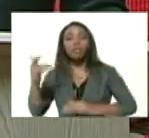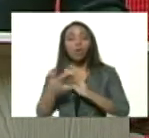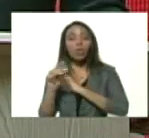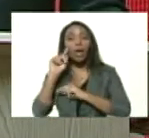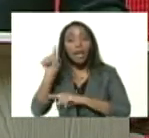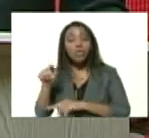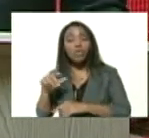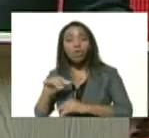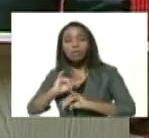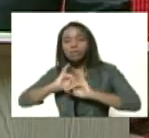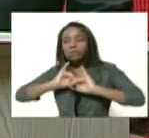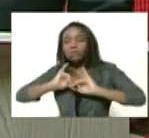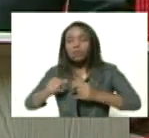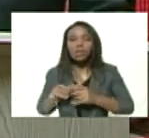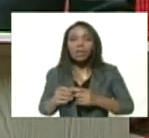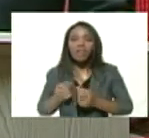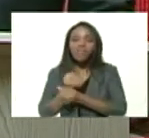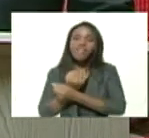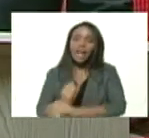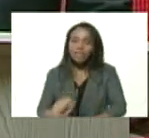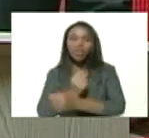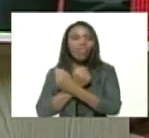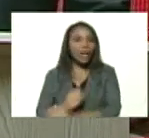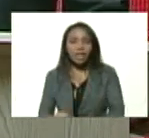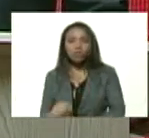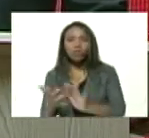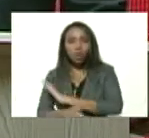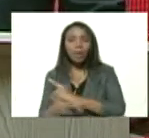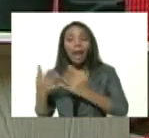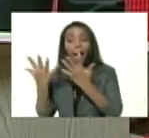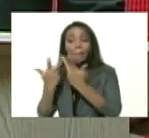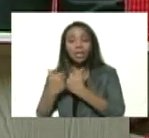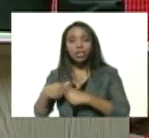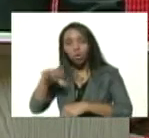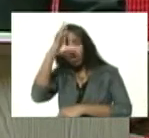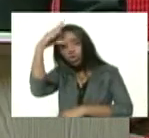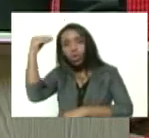cansados ya de tantos fracasos, la administración Trump